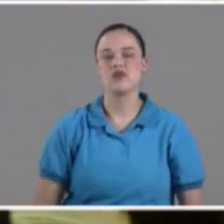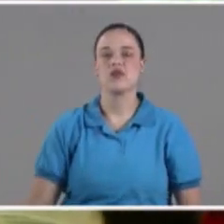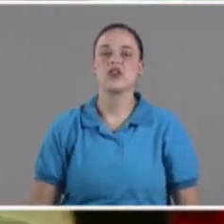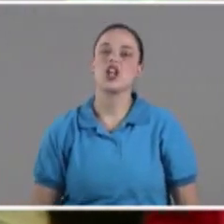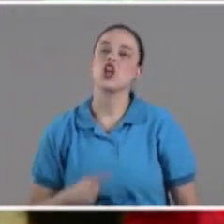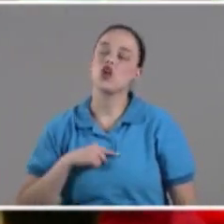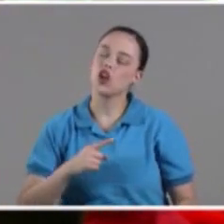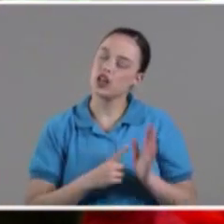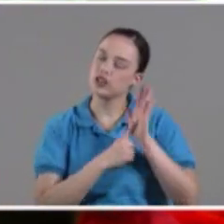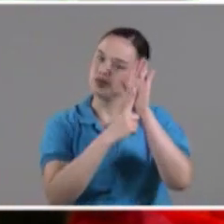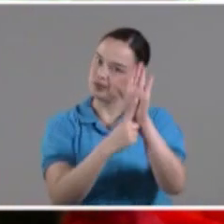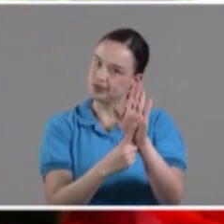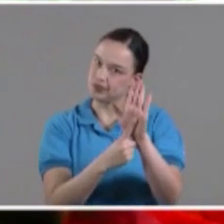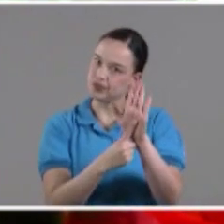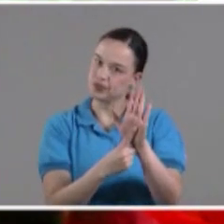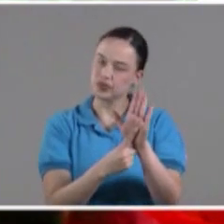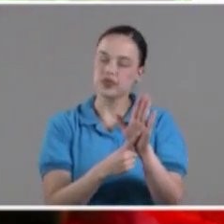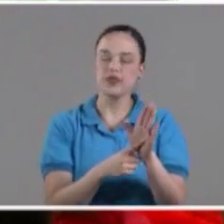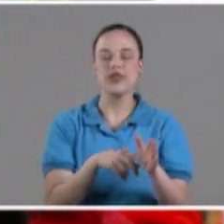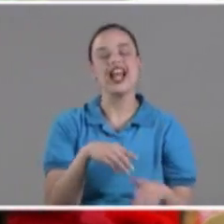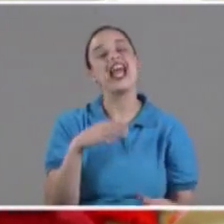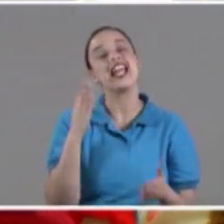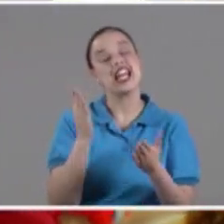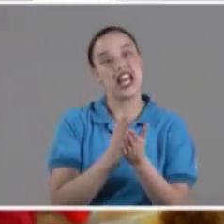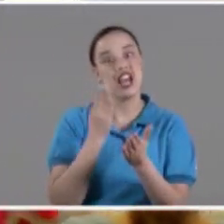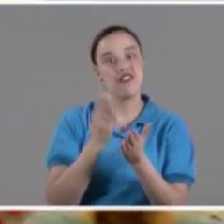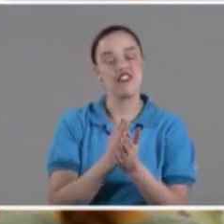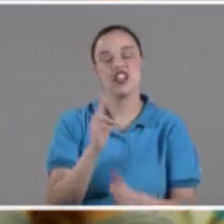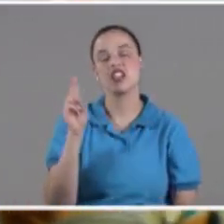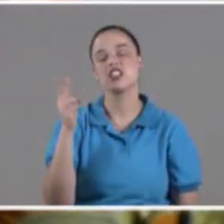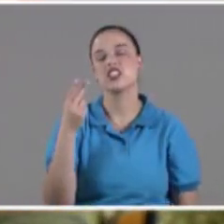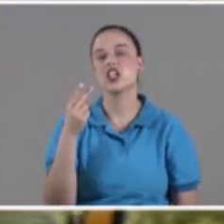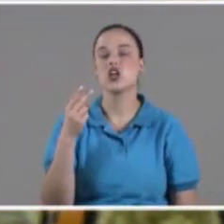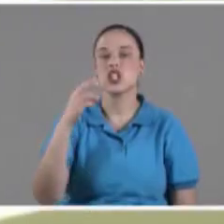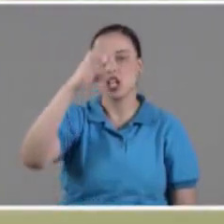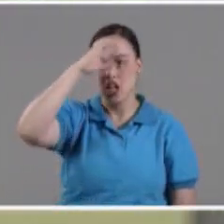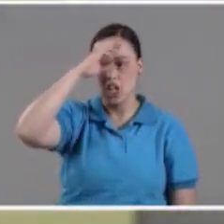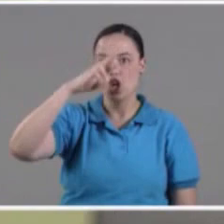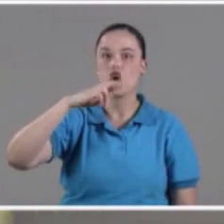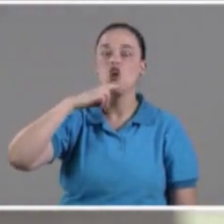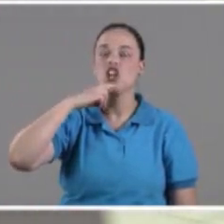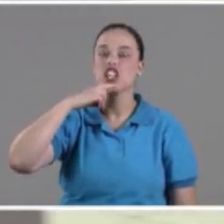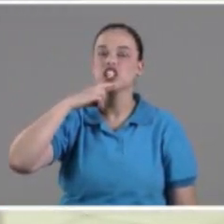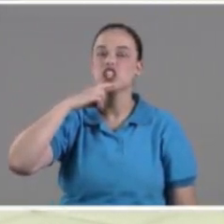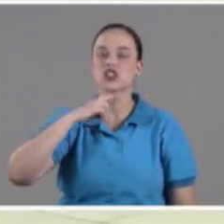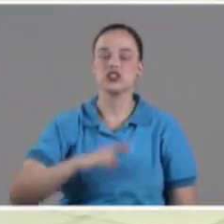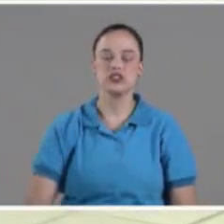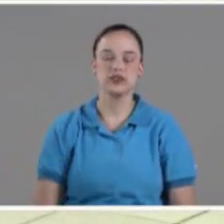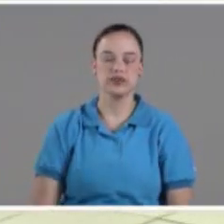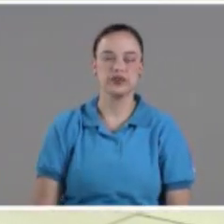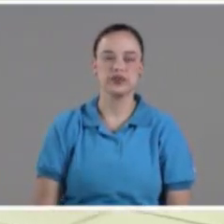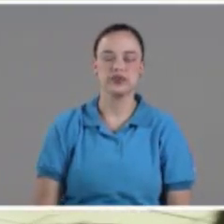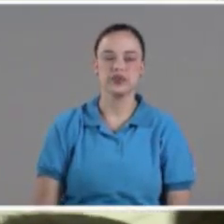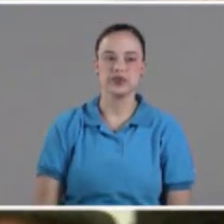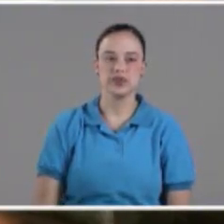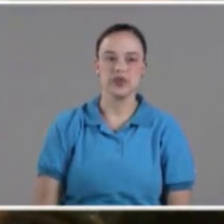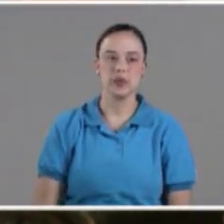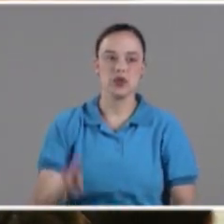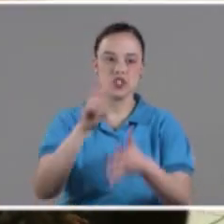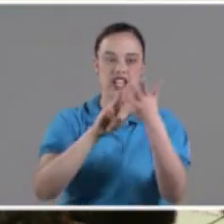se lo voy a demostrar segunda Corintios a quién le tocó segunda de Corintios a quién le tocó aquí